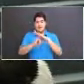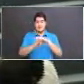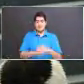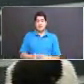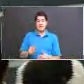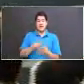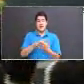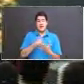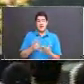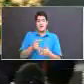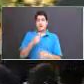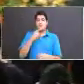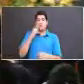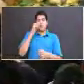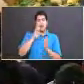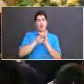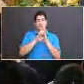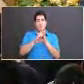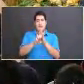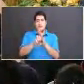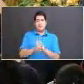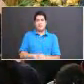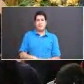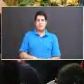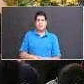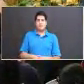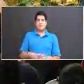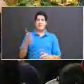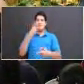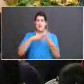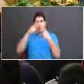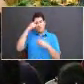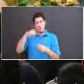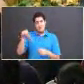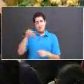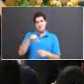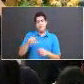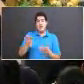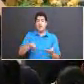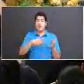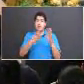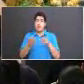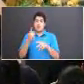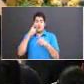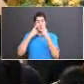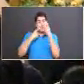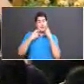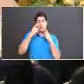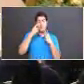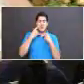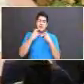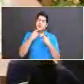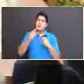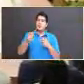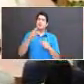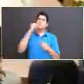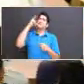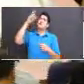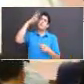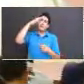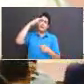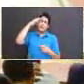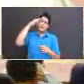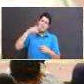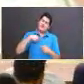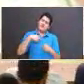El día malo le llegó, era el día de su muerte, y él se pone a llorar. Señor, acuérdate que yo, ¿cómo he hecho? ¿Cómo esto?